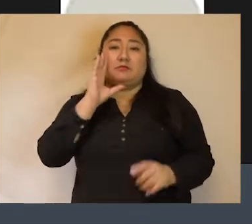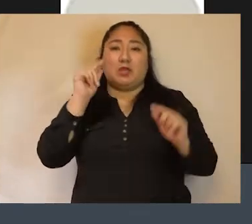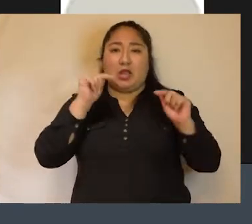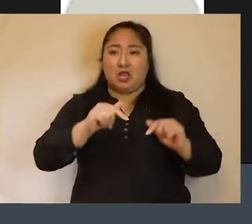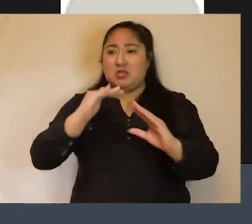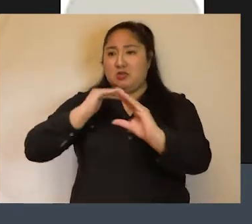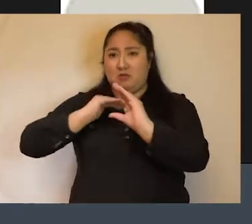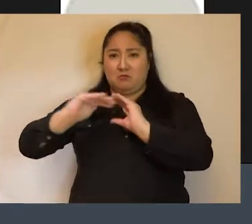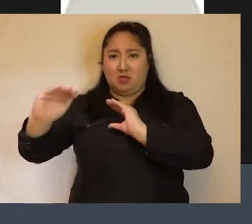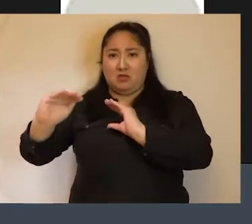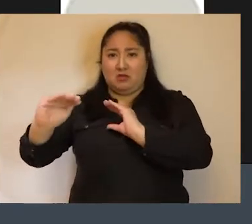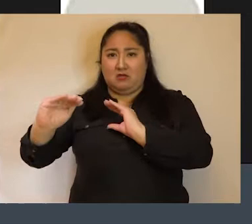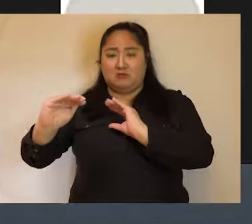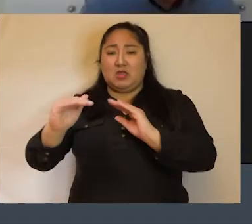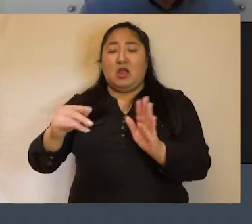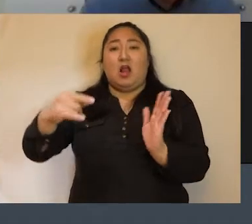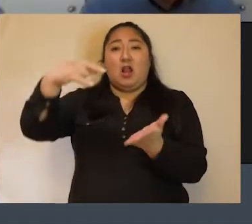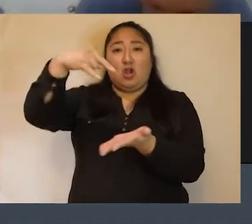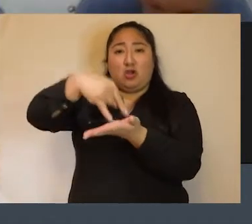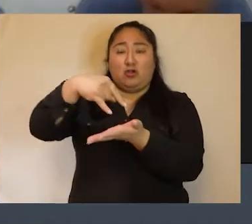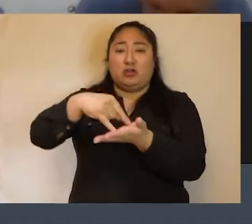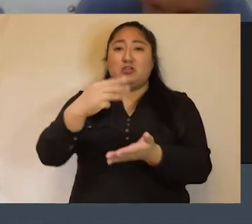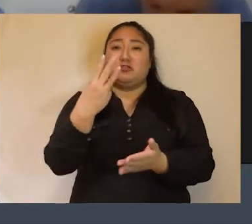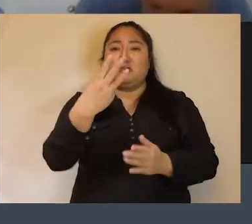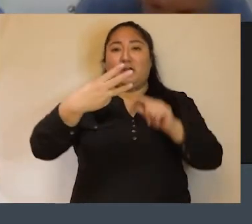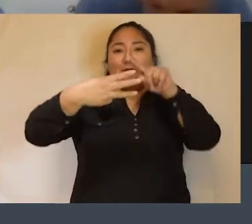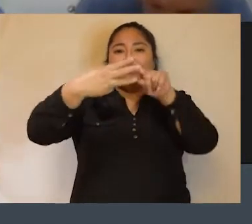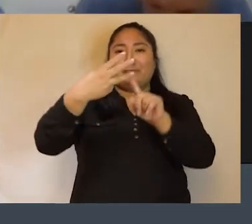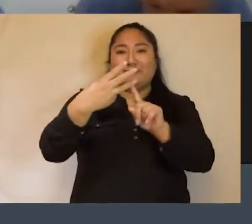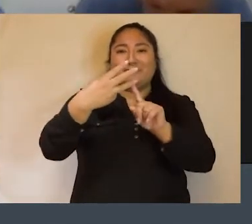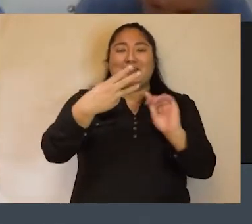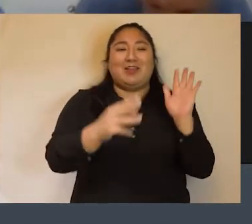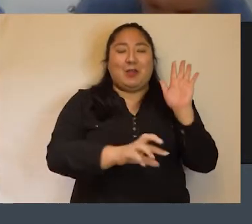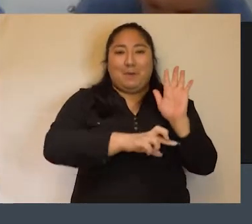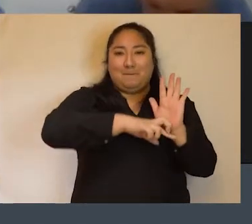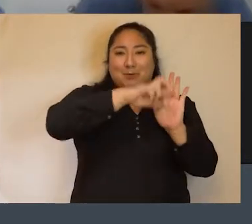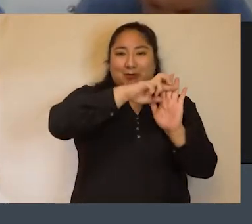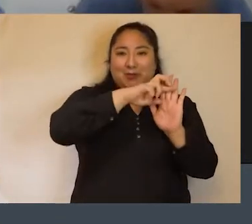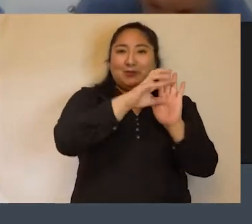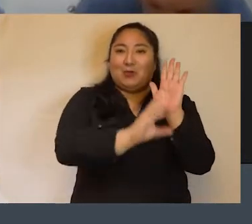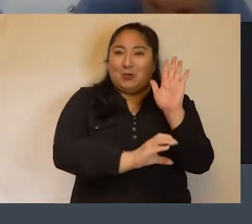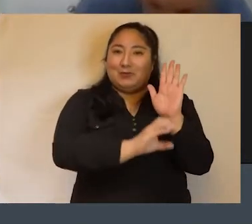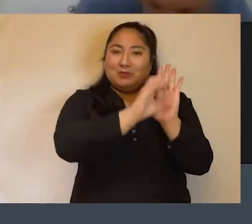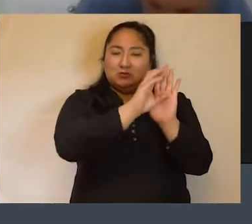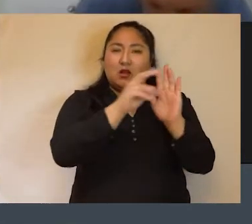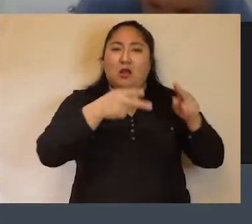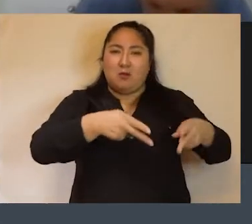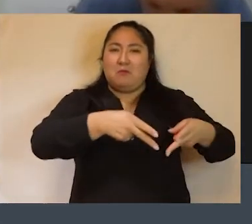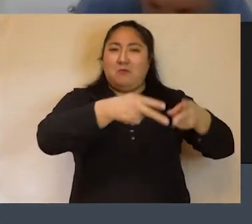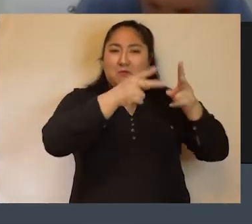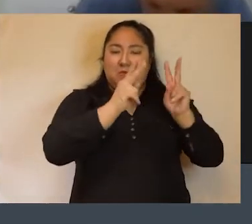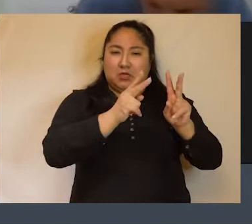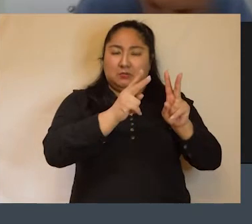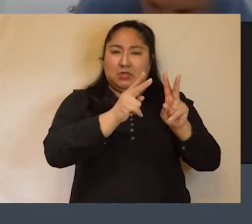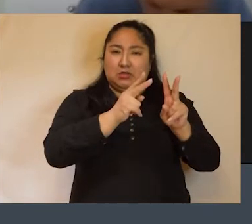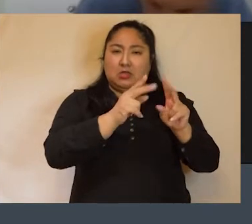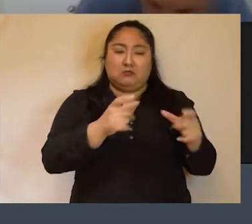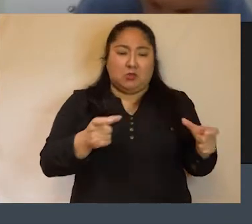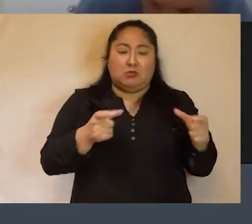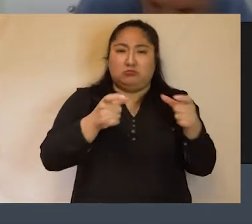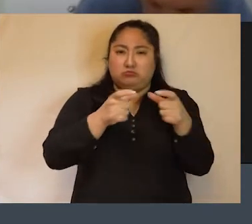Bachelet, envía al Congreso 3 proyectos de reforma constitucional que permite